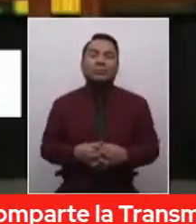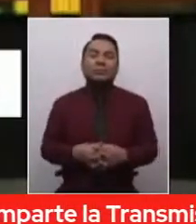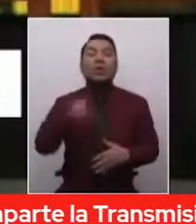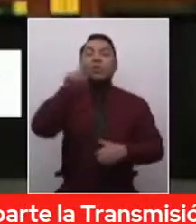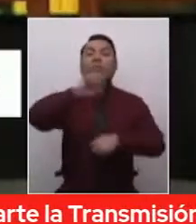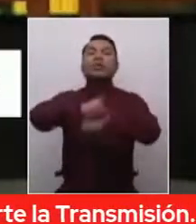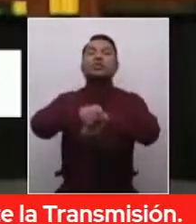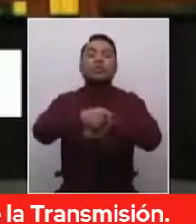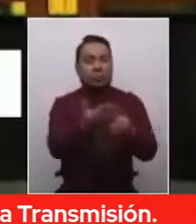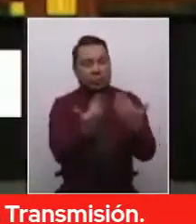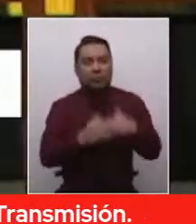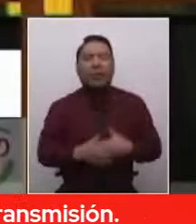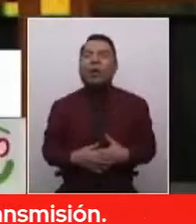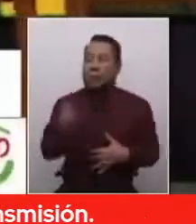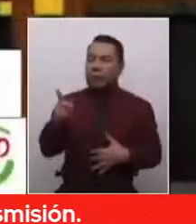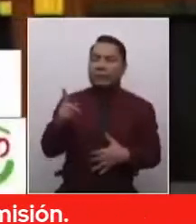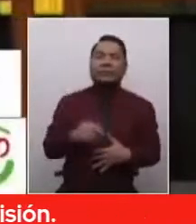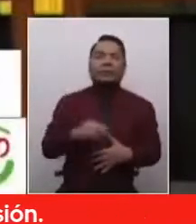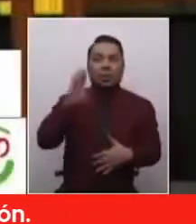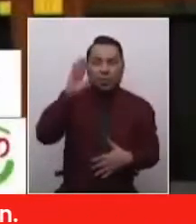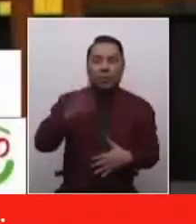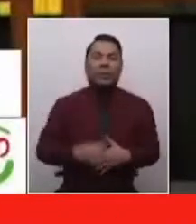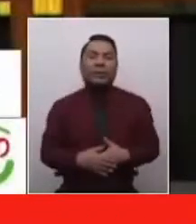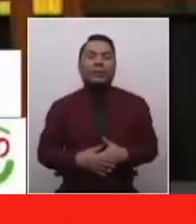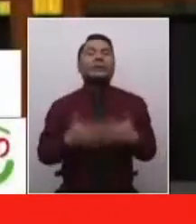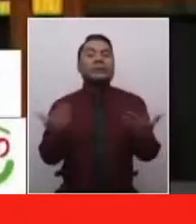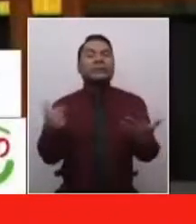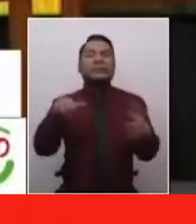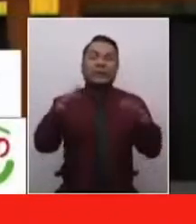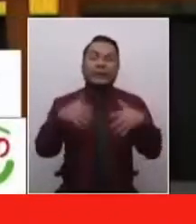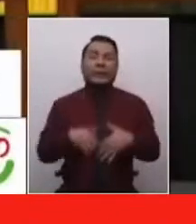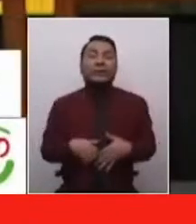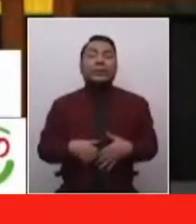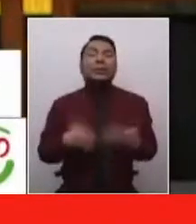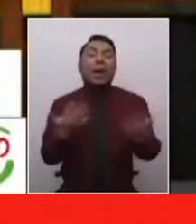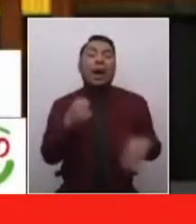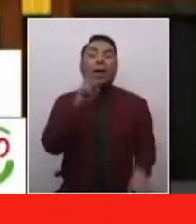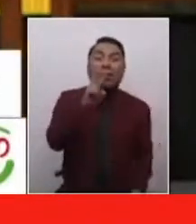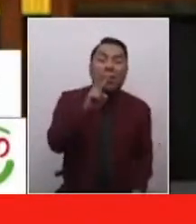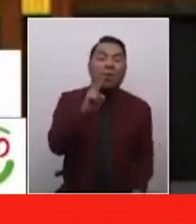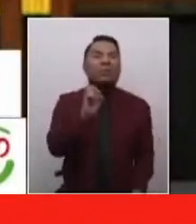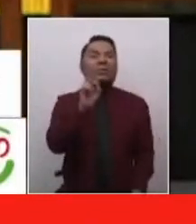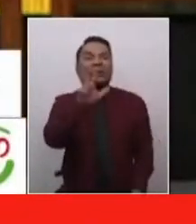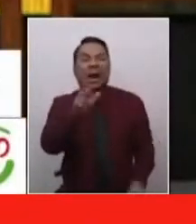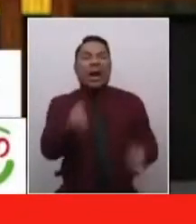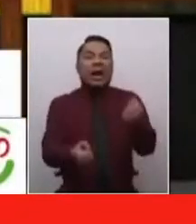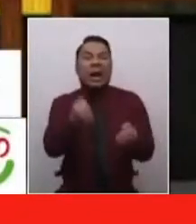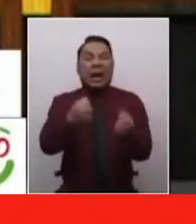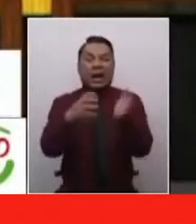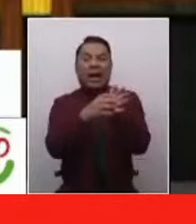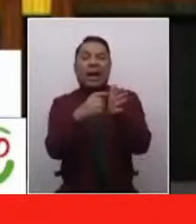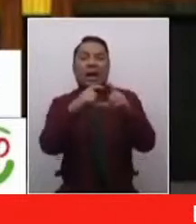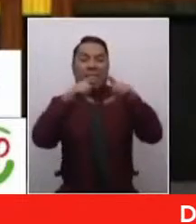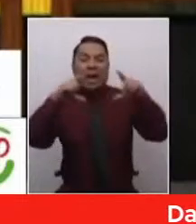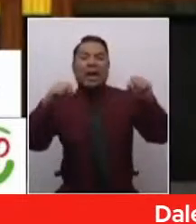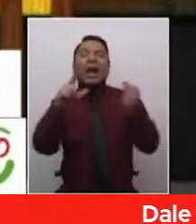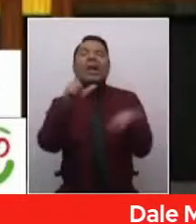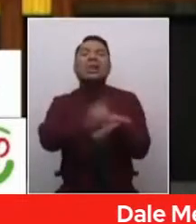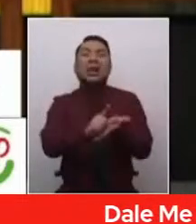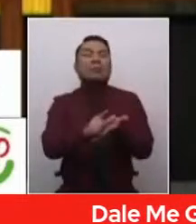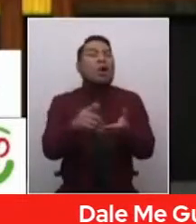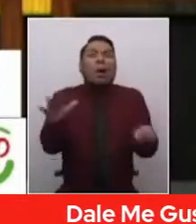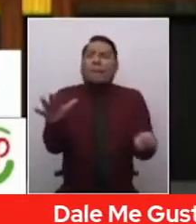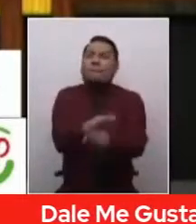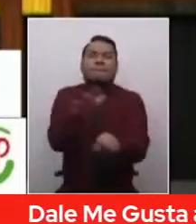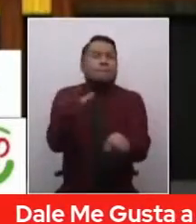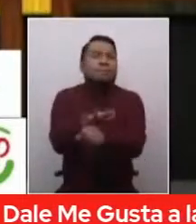Un minuto, sí, por favor. Hola. Miren, tenemos casi 2 de cada 3 carros del Perú con placa de Lima. El colapso es